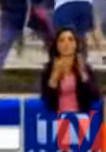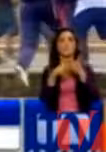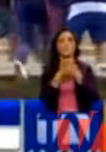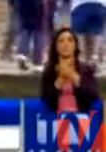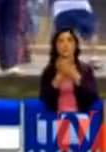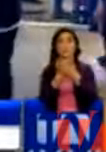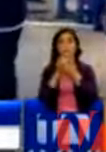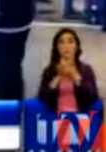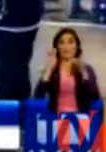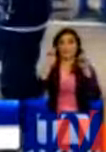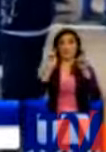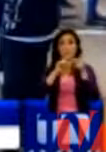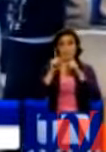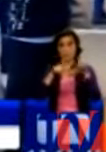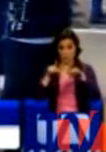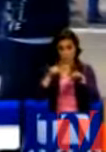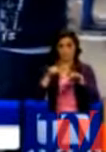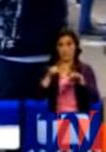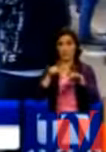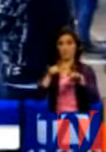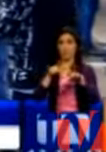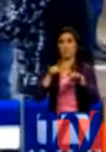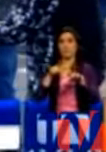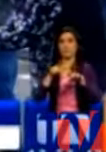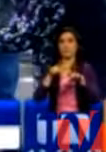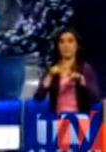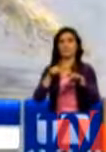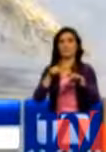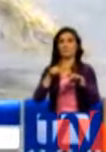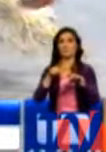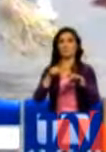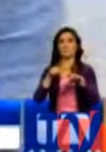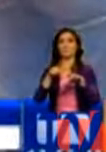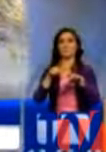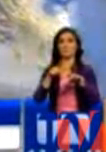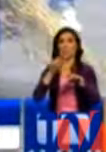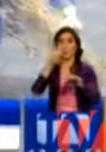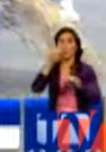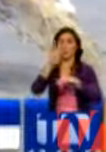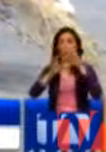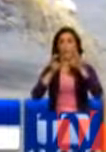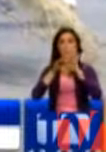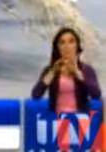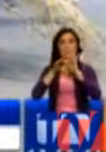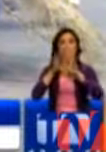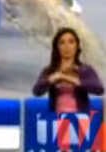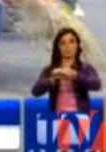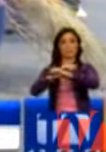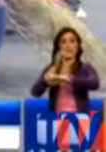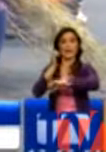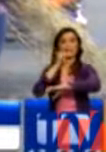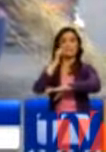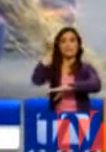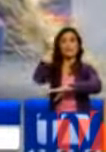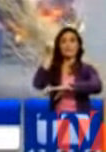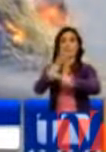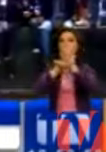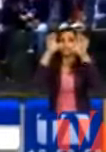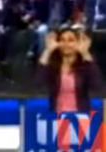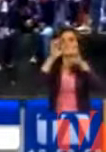los docentes. Además, ellos también nos indican que desean que sus 4 compañeros que fueron detenidos el día de ayer sean dejados